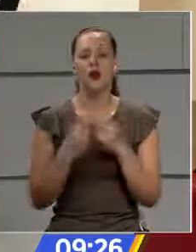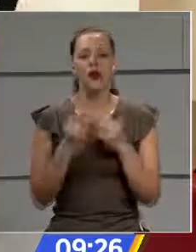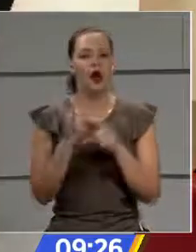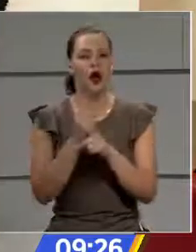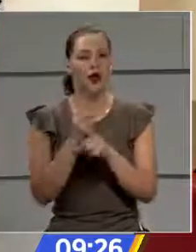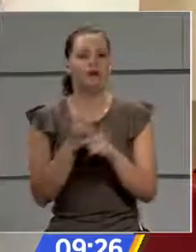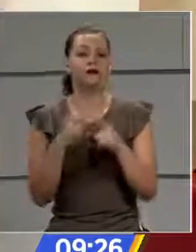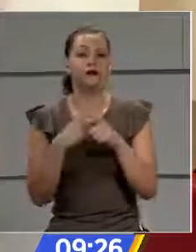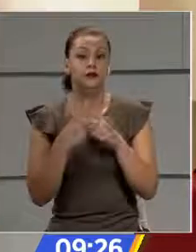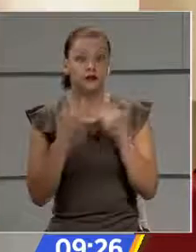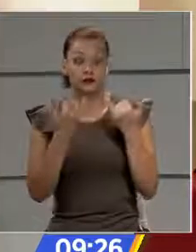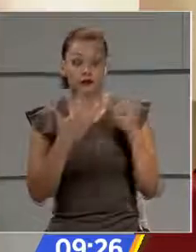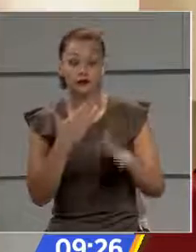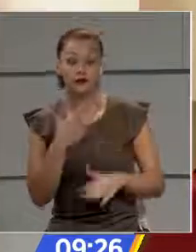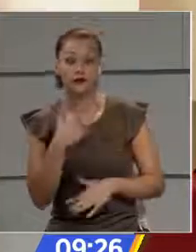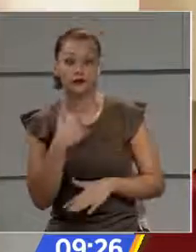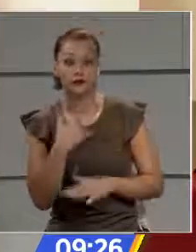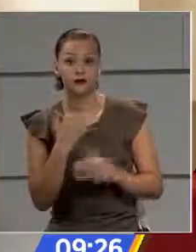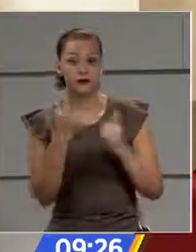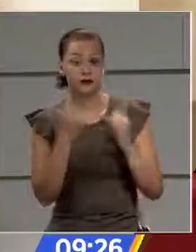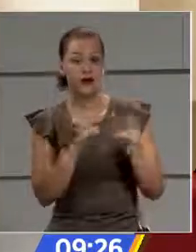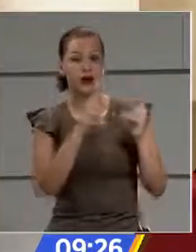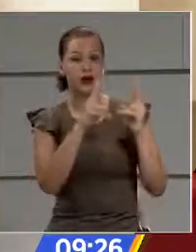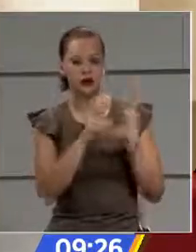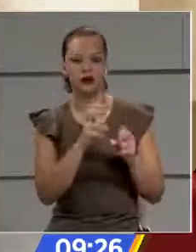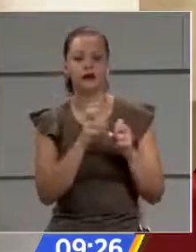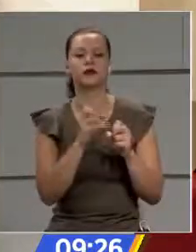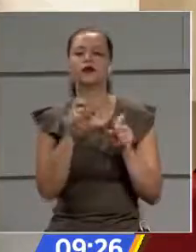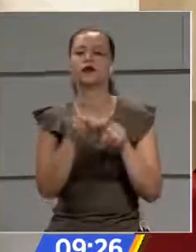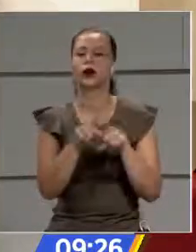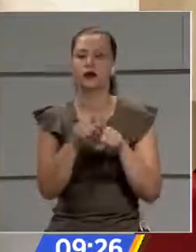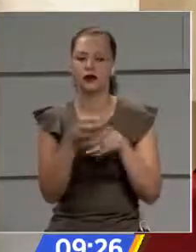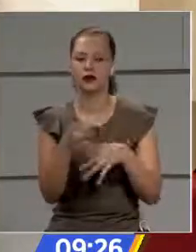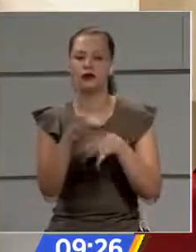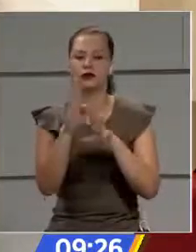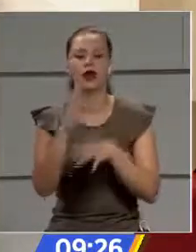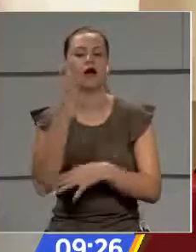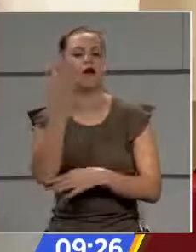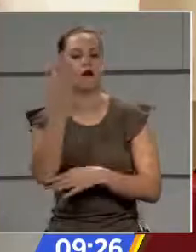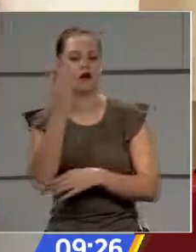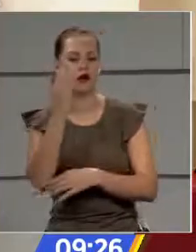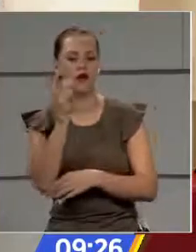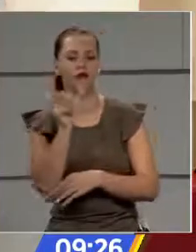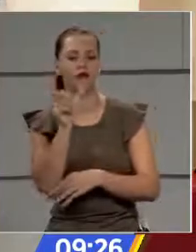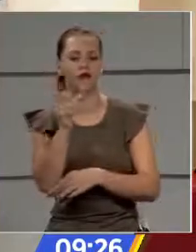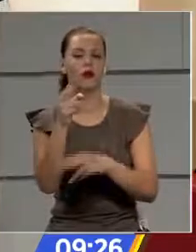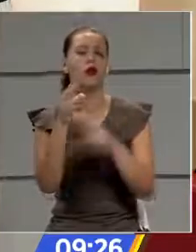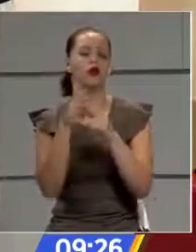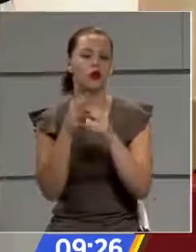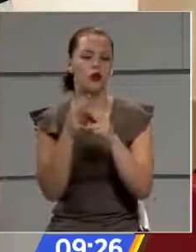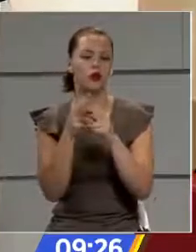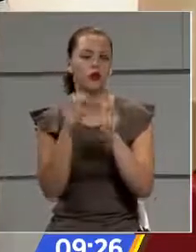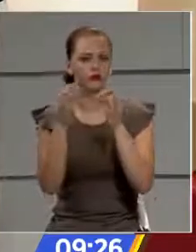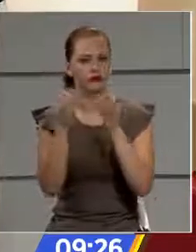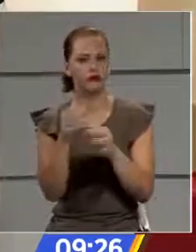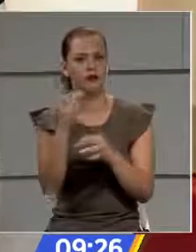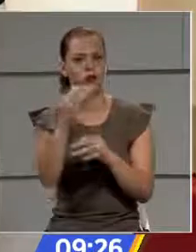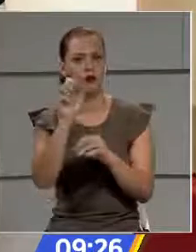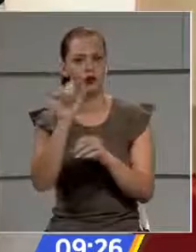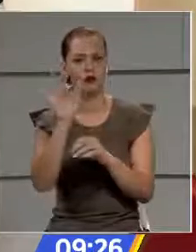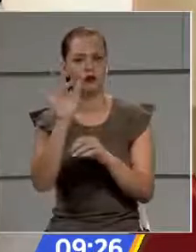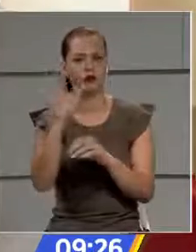la tengamos ya bien descargada, les vamos a poner también en nuestro Facebook el nombre concreto para que ustedes lo